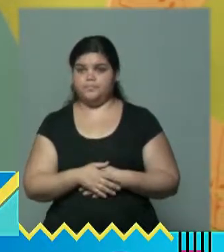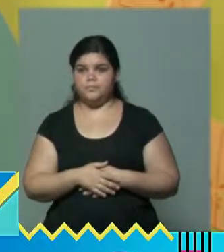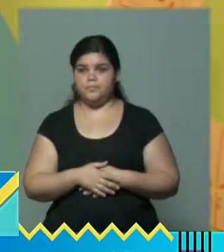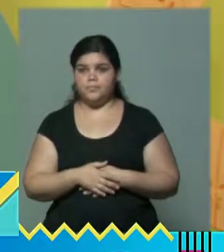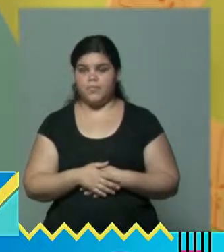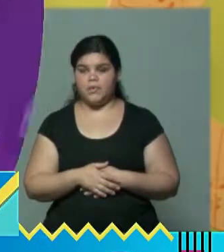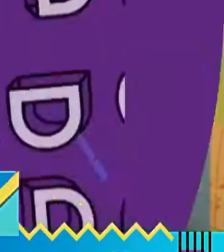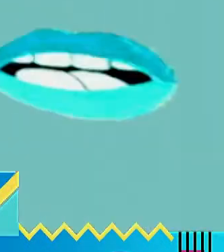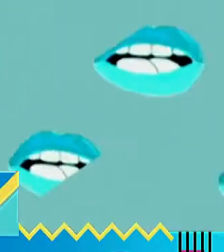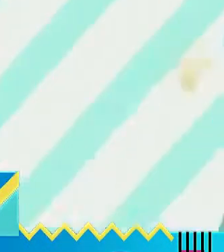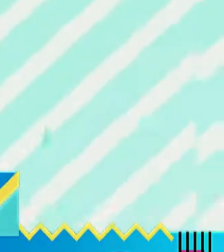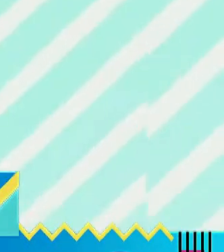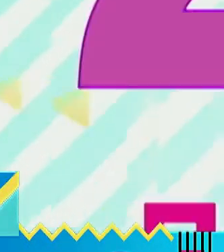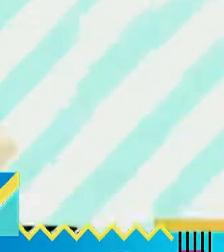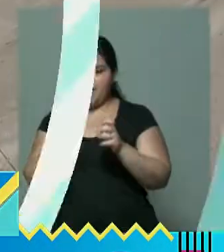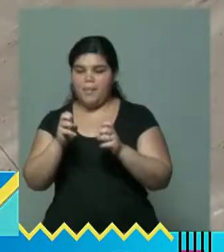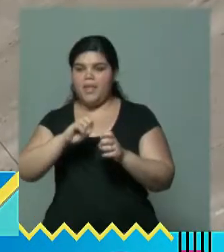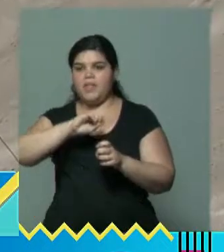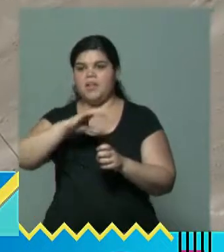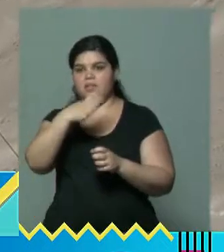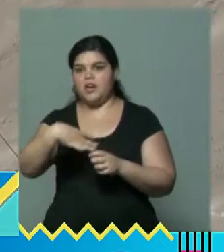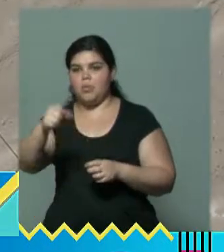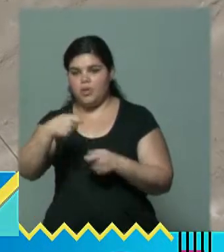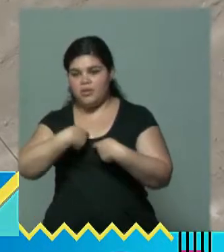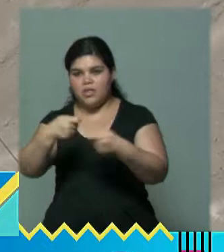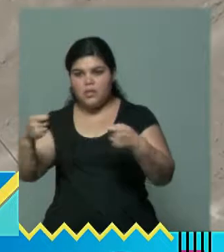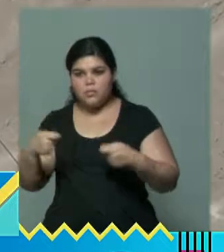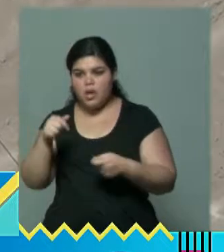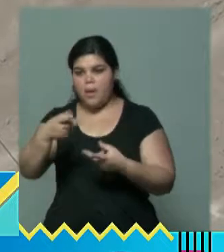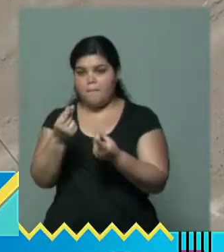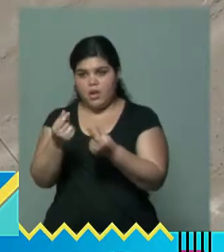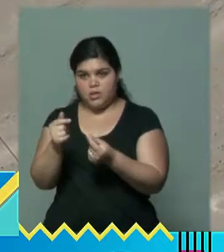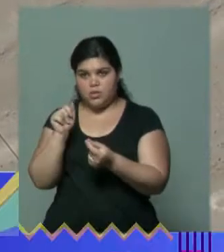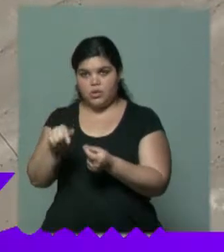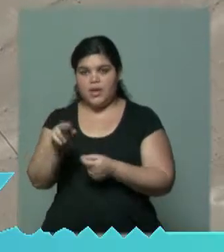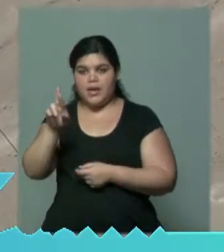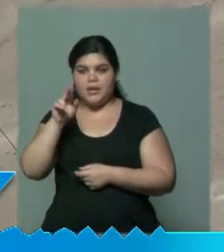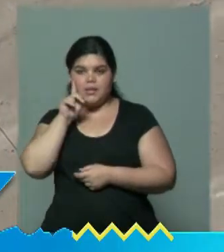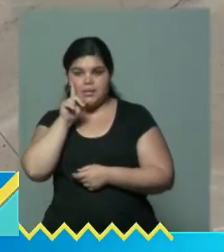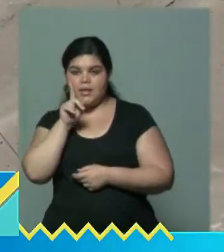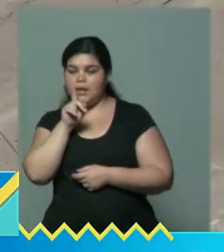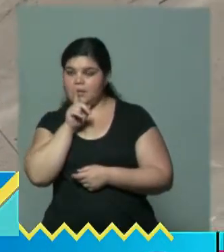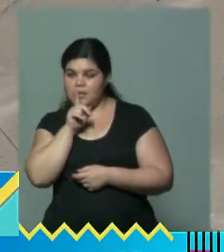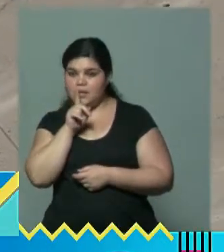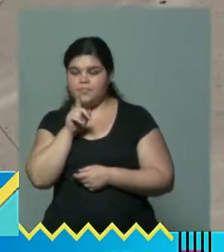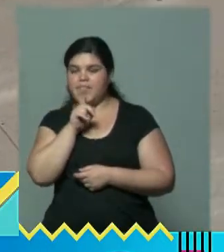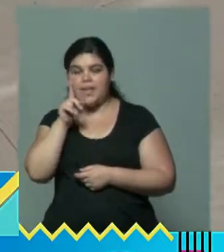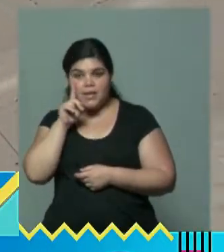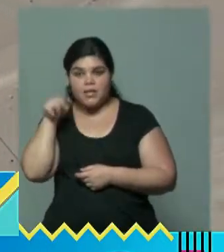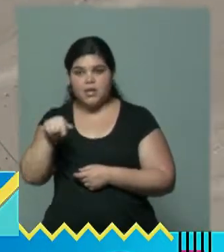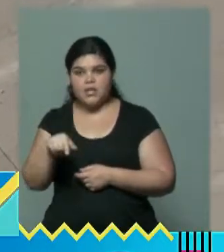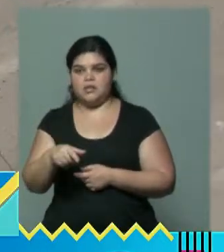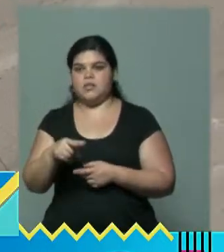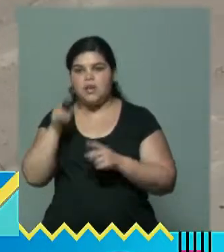Entonces, el tema de transporte y distribución, hay un sendero de precios que está definido, hay una cosa que se llama RTI, que es la revisión tarifaria